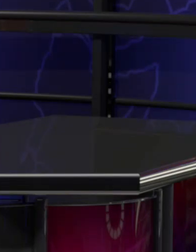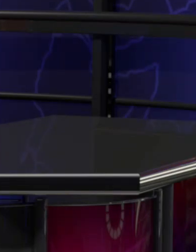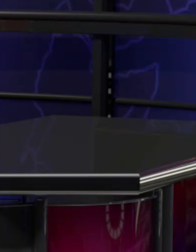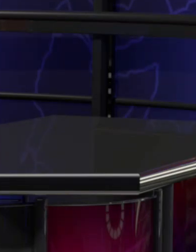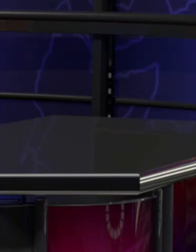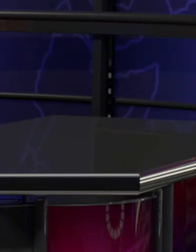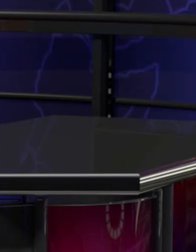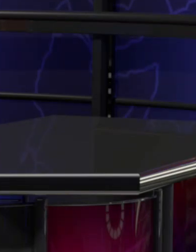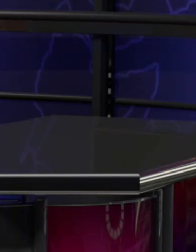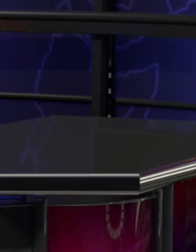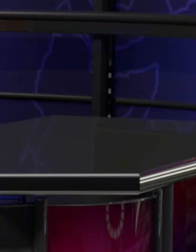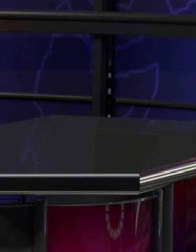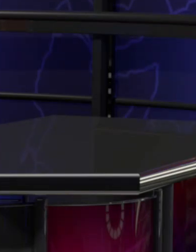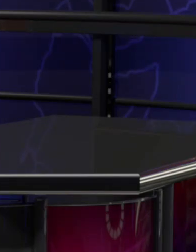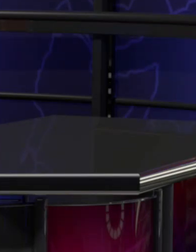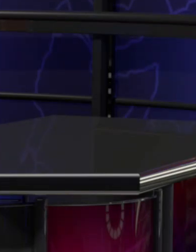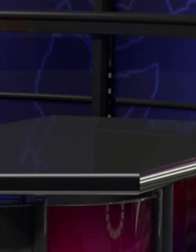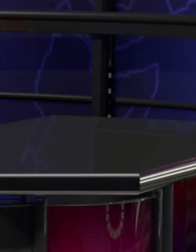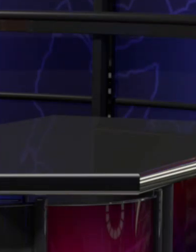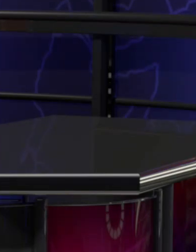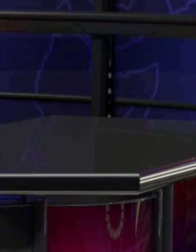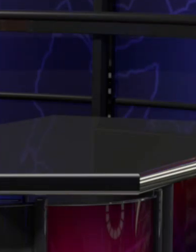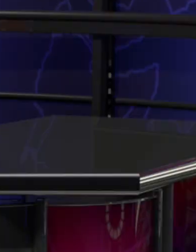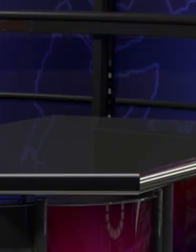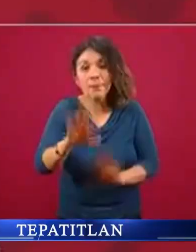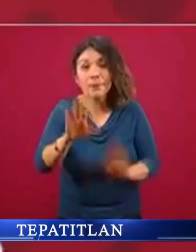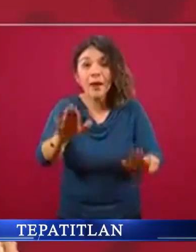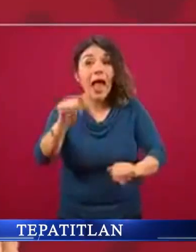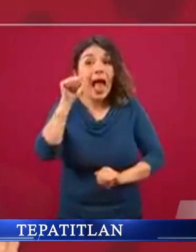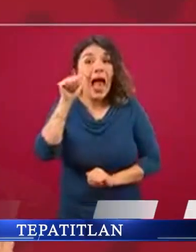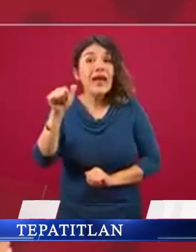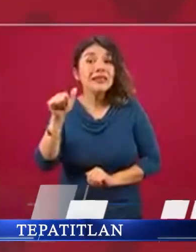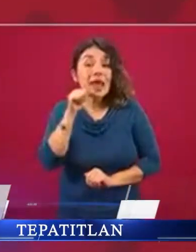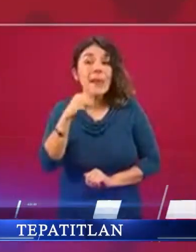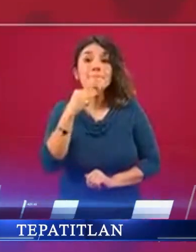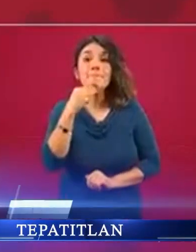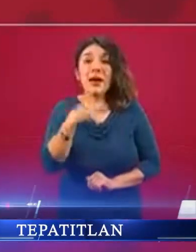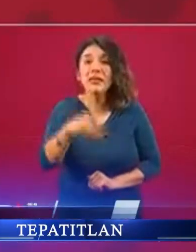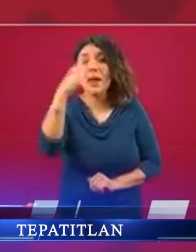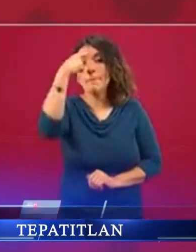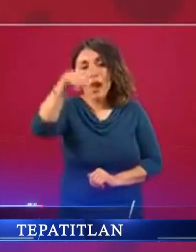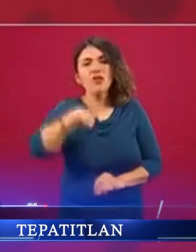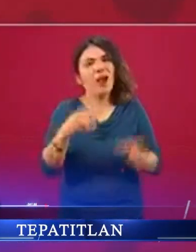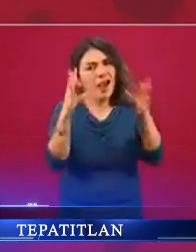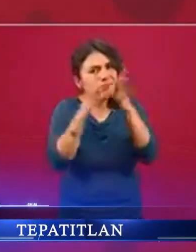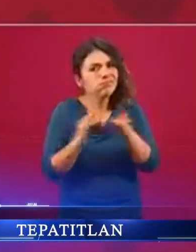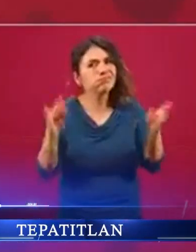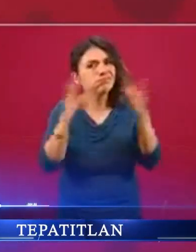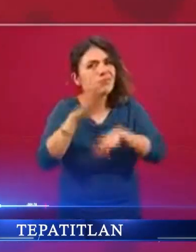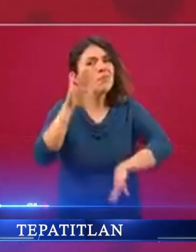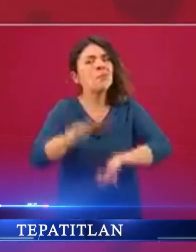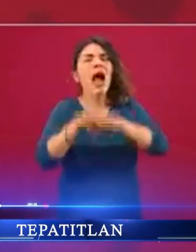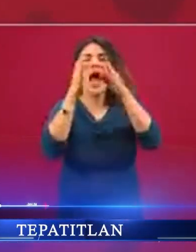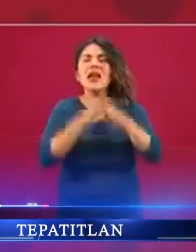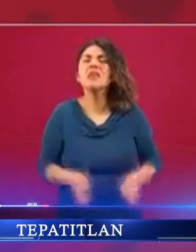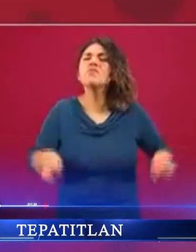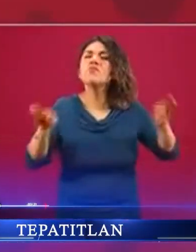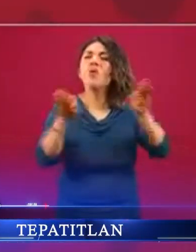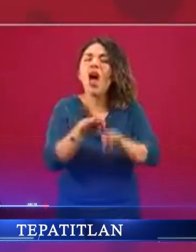acerca del COVID y el cubrebocas. El mensaje fue para enfatizar la